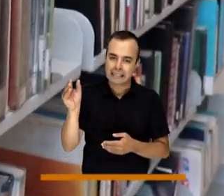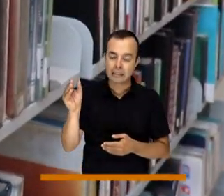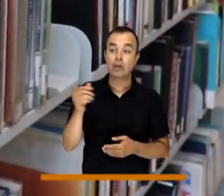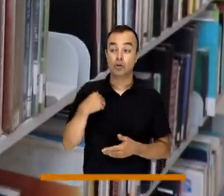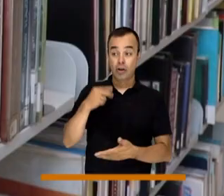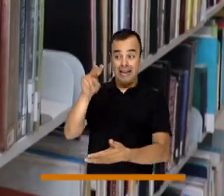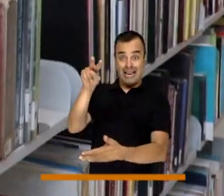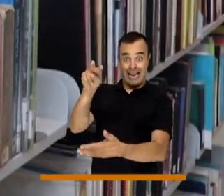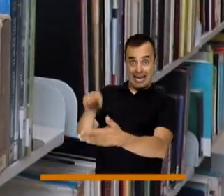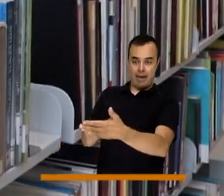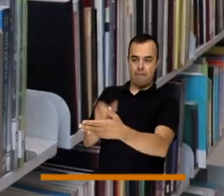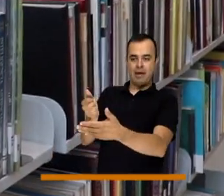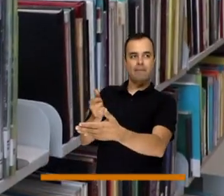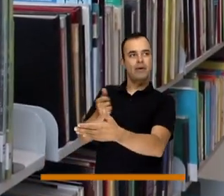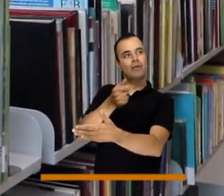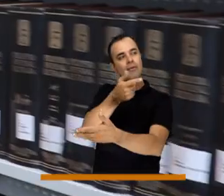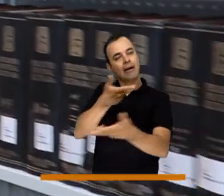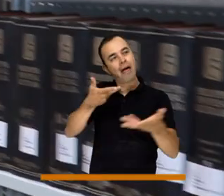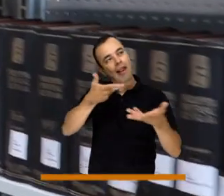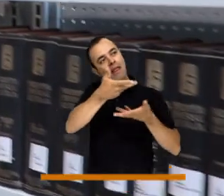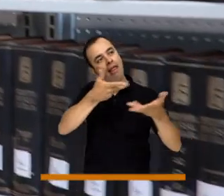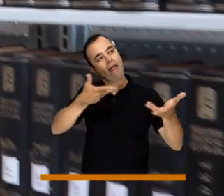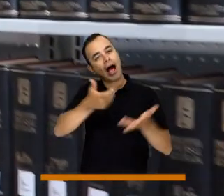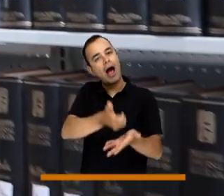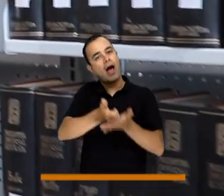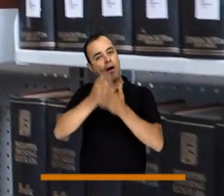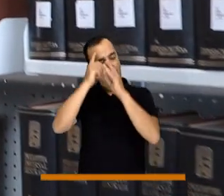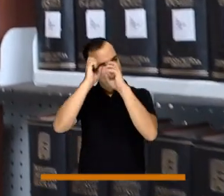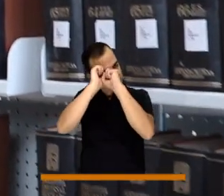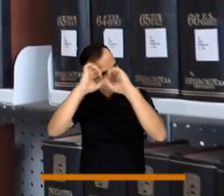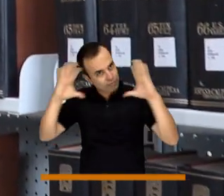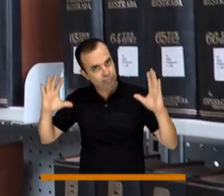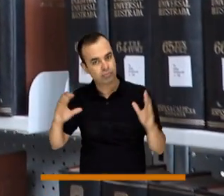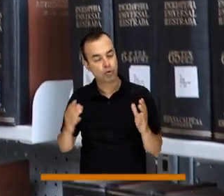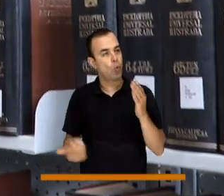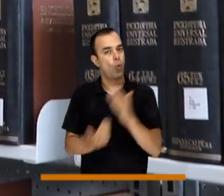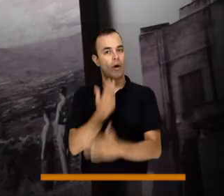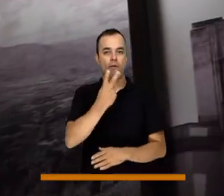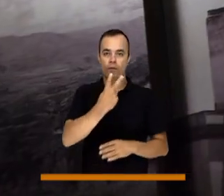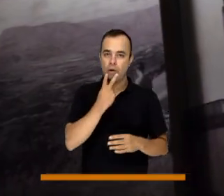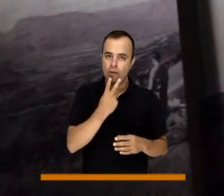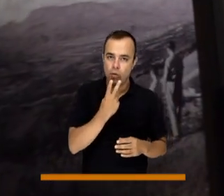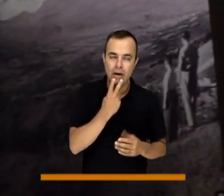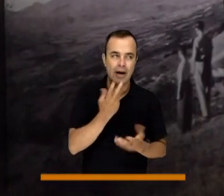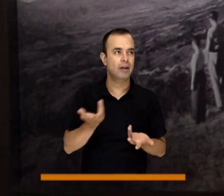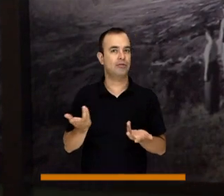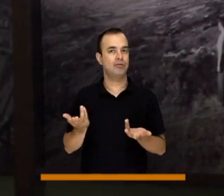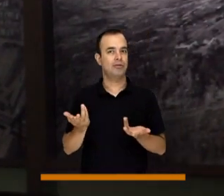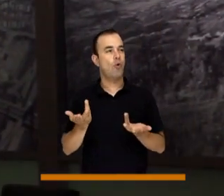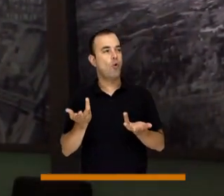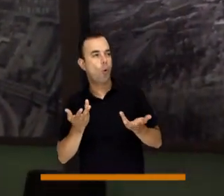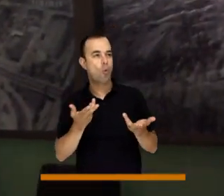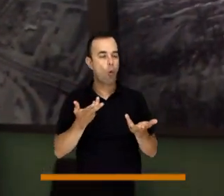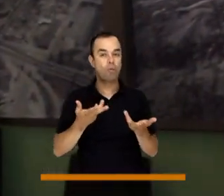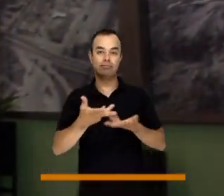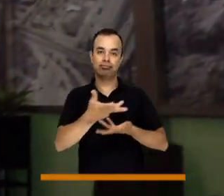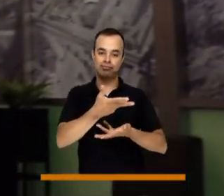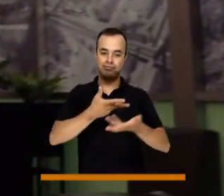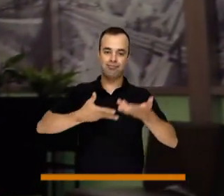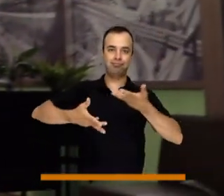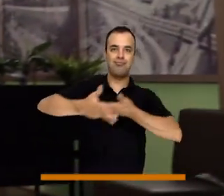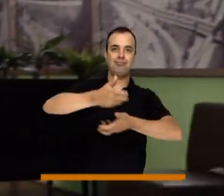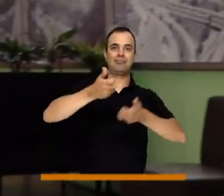libro acompañado de una conversación, pues nos abre la imaginación, nos da palabras y nos ayuda un poco